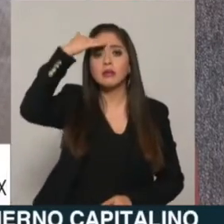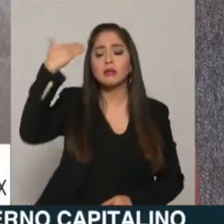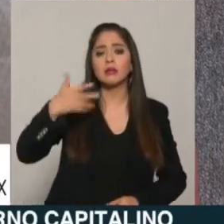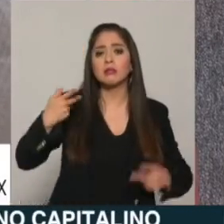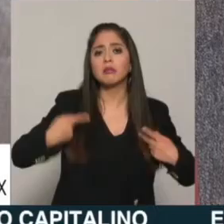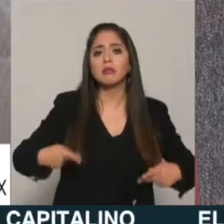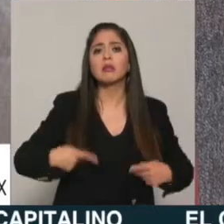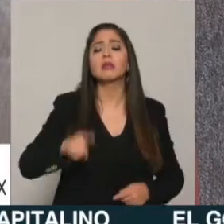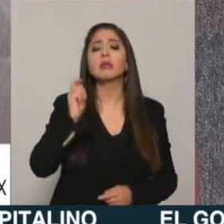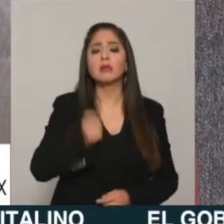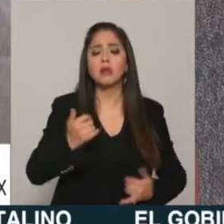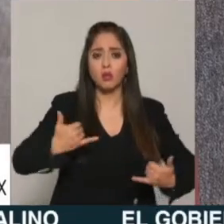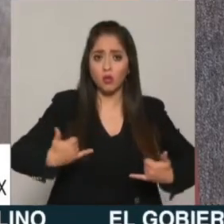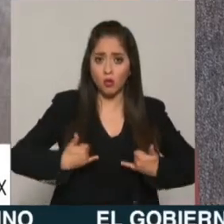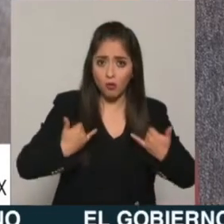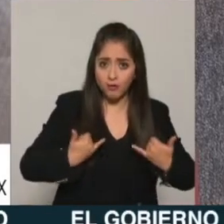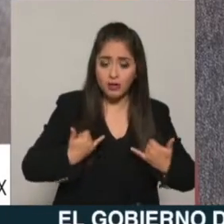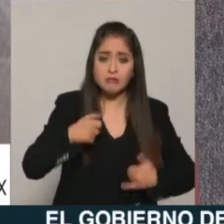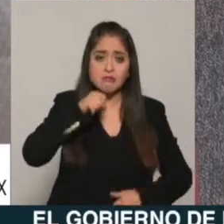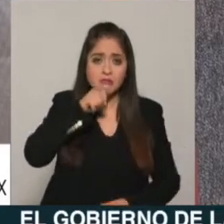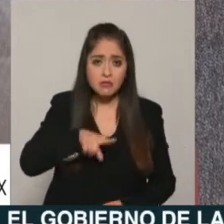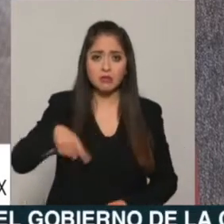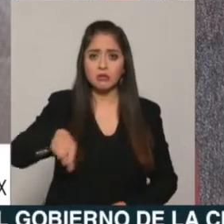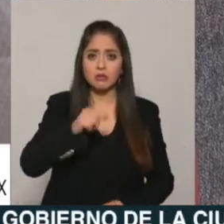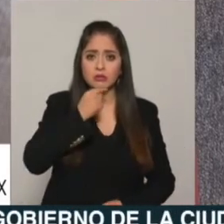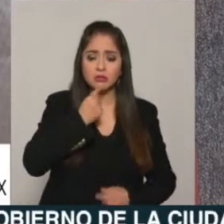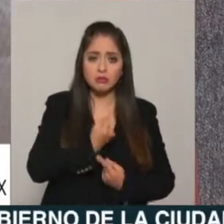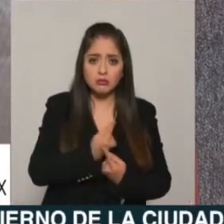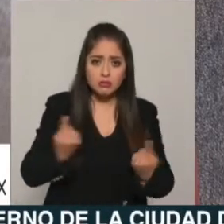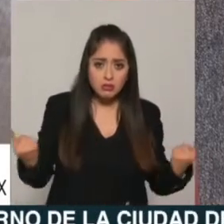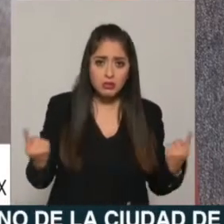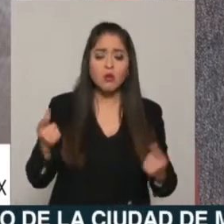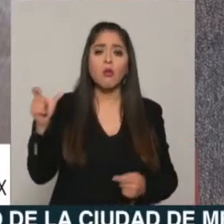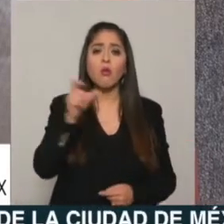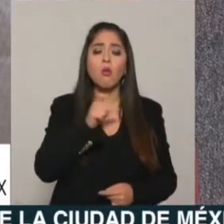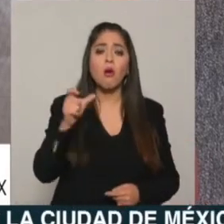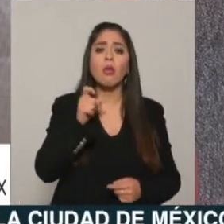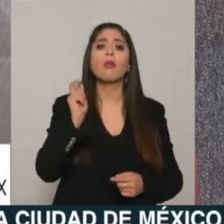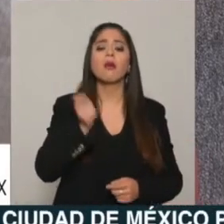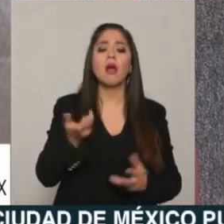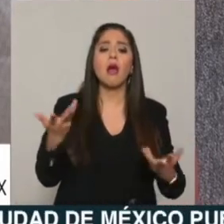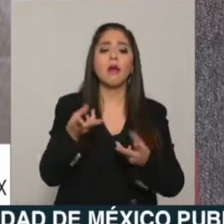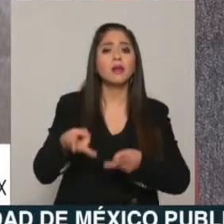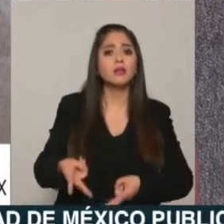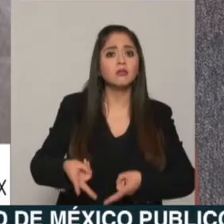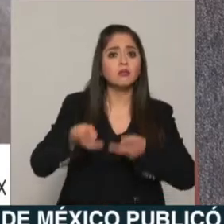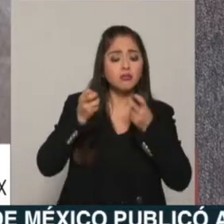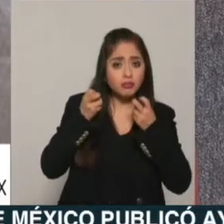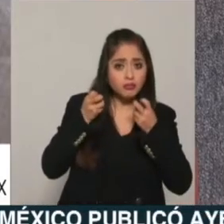los adolescentes y los niños que cometen un delito,